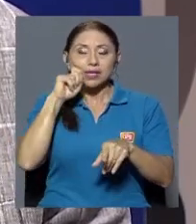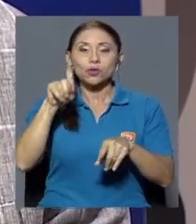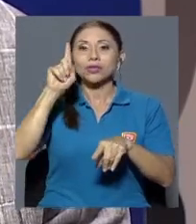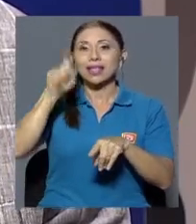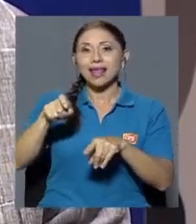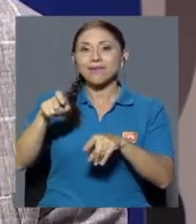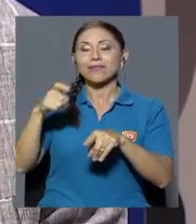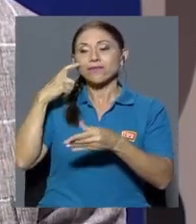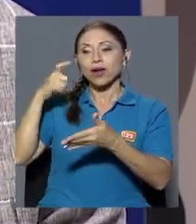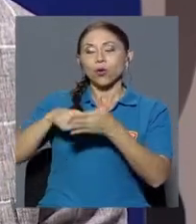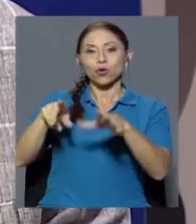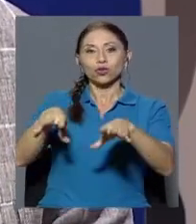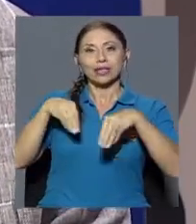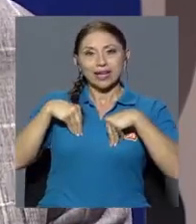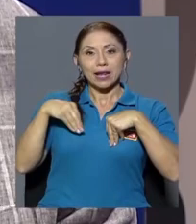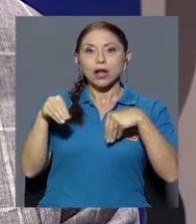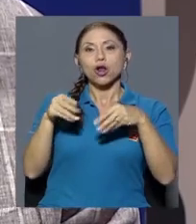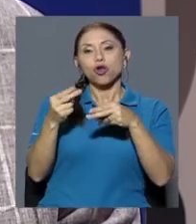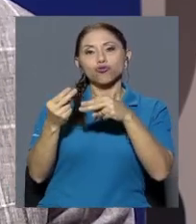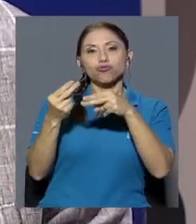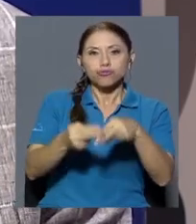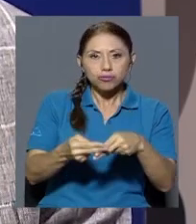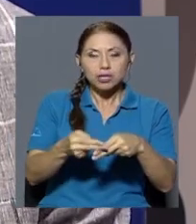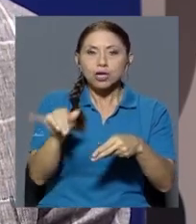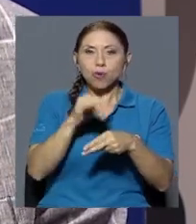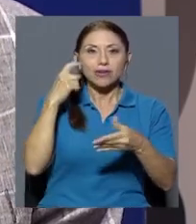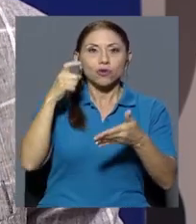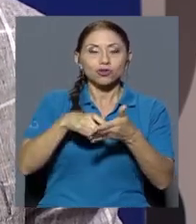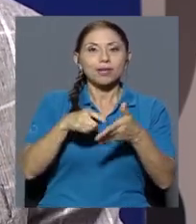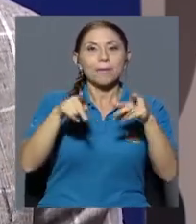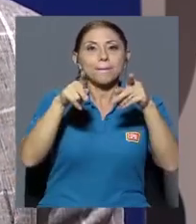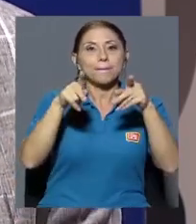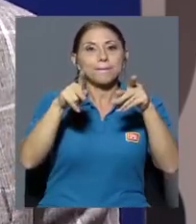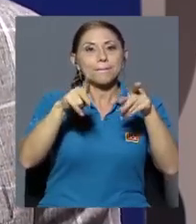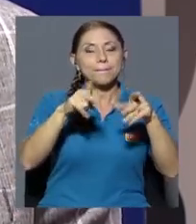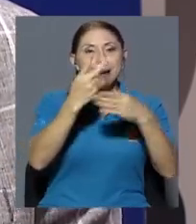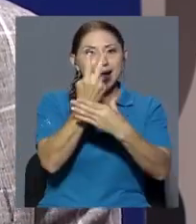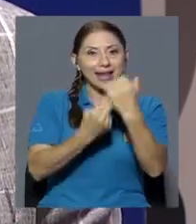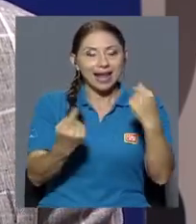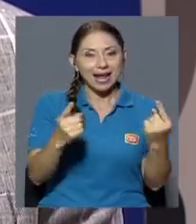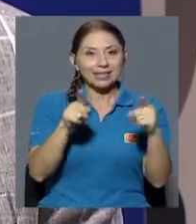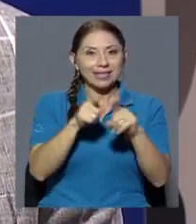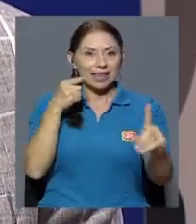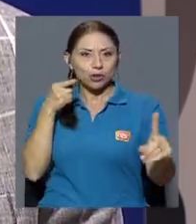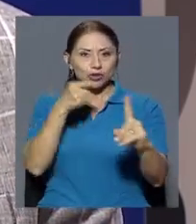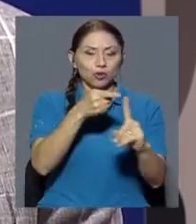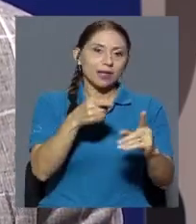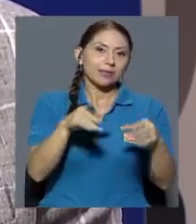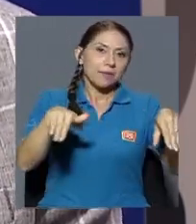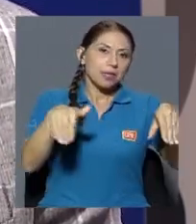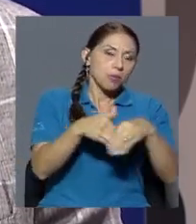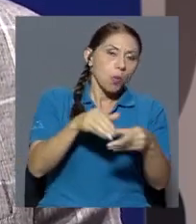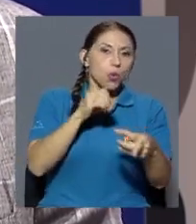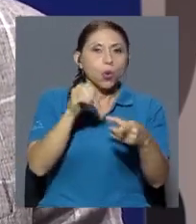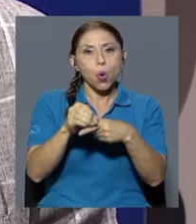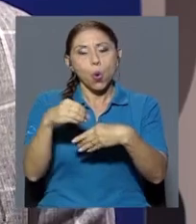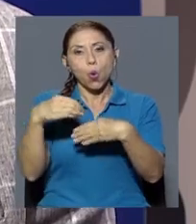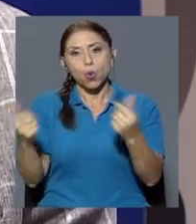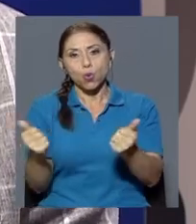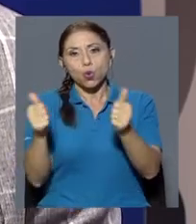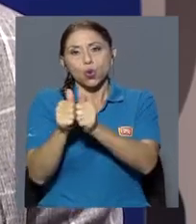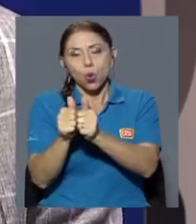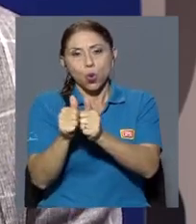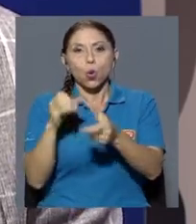las parejas heterosexuales dígase matrimonio unión de hecho o cualquier otro tipo de figura que